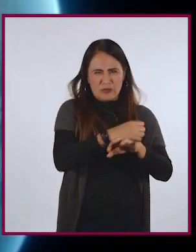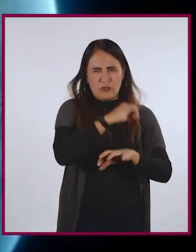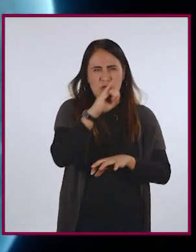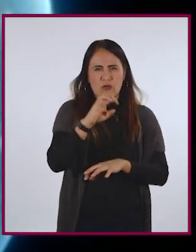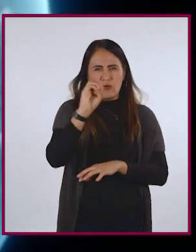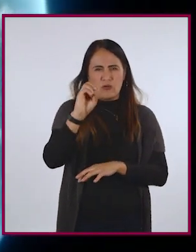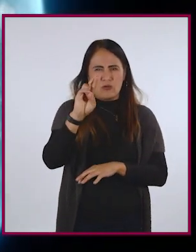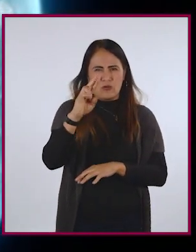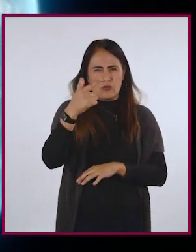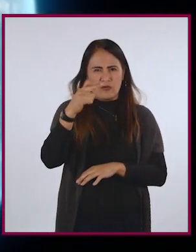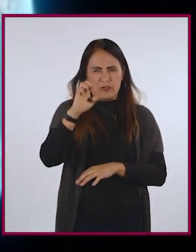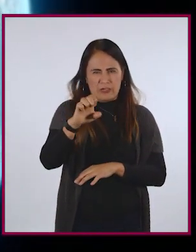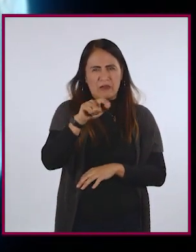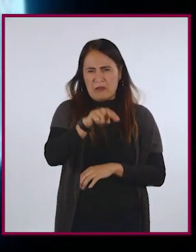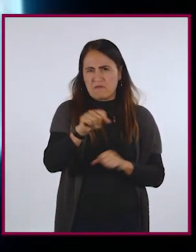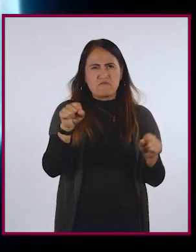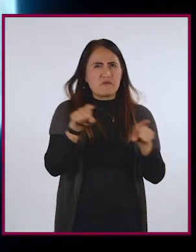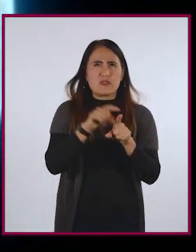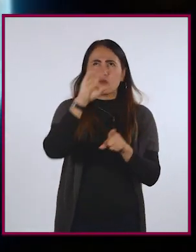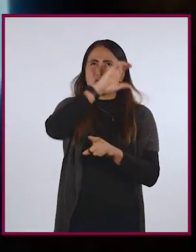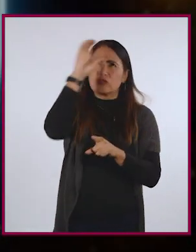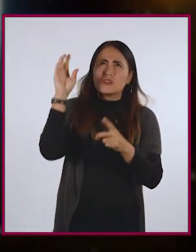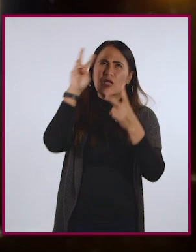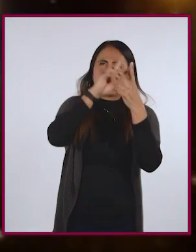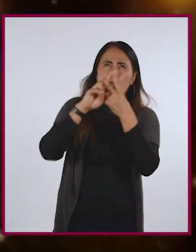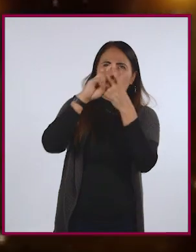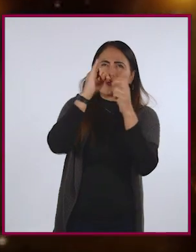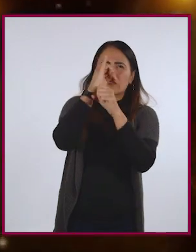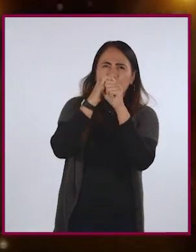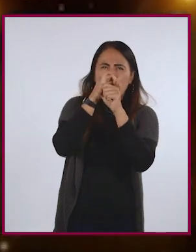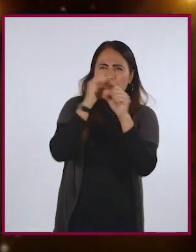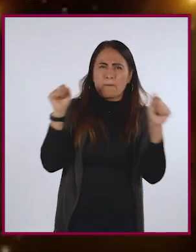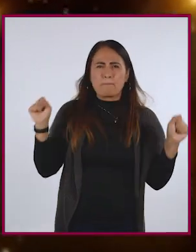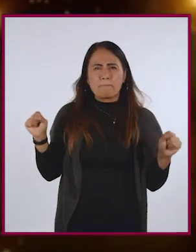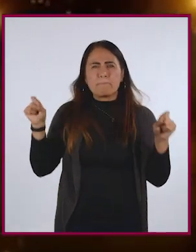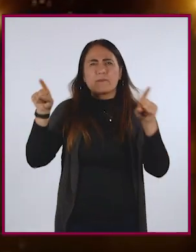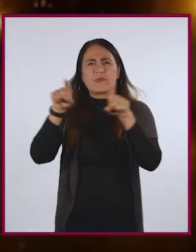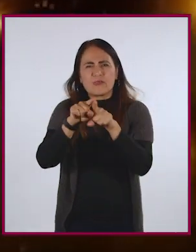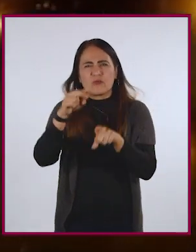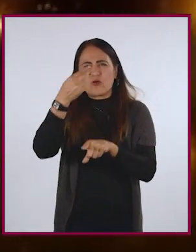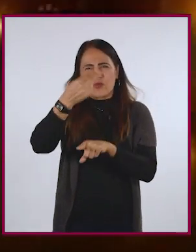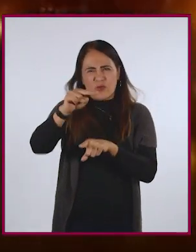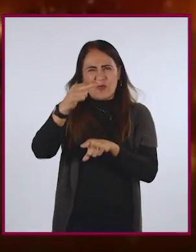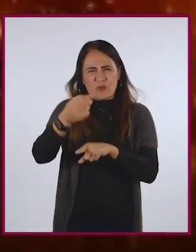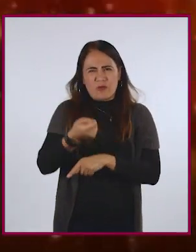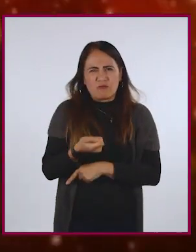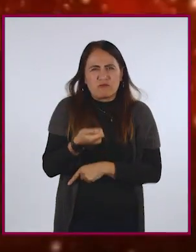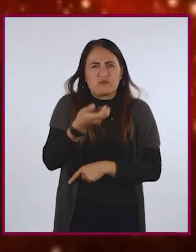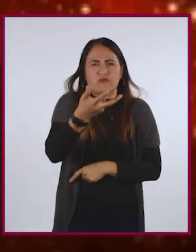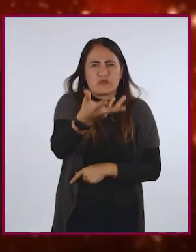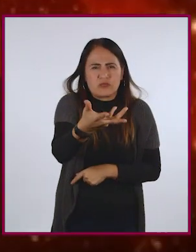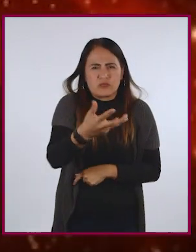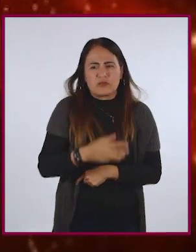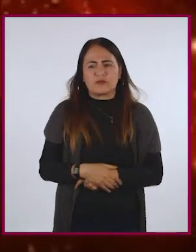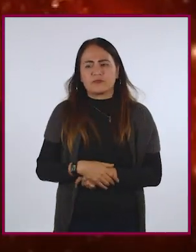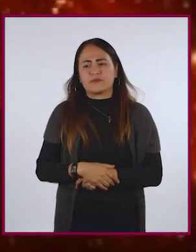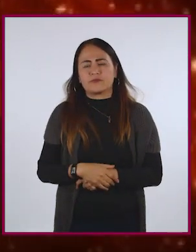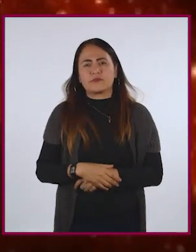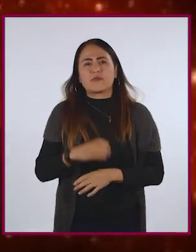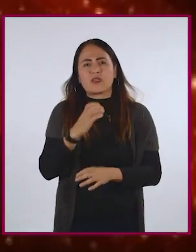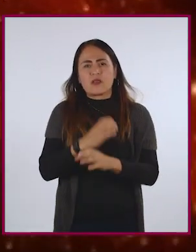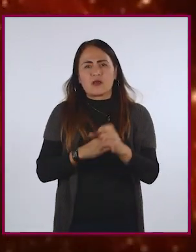George Herbig también lo hacía, por lo que se les nombró con el apellido de ambos, y actualmente son conocidos